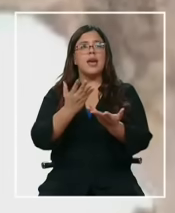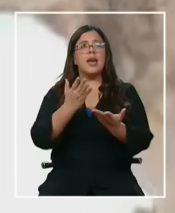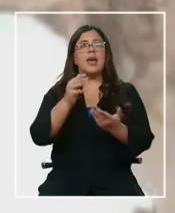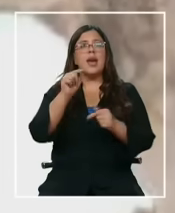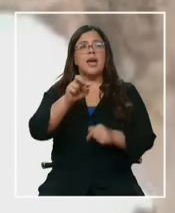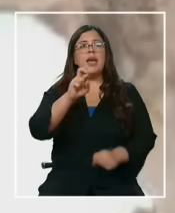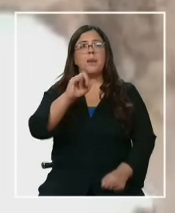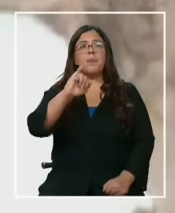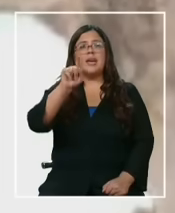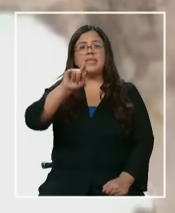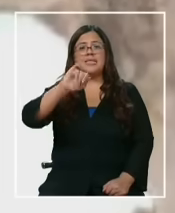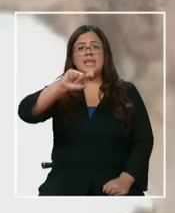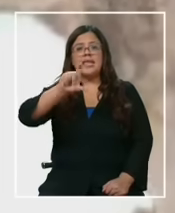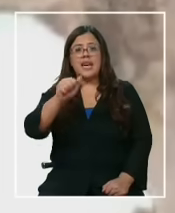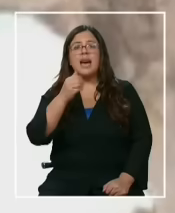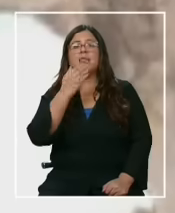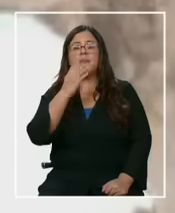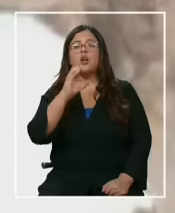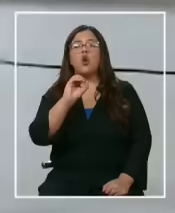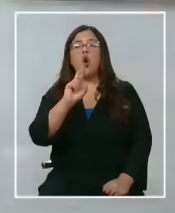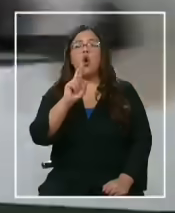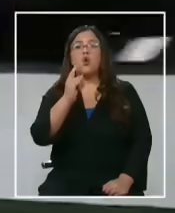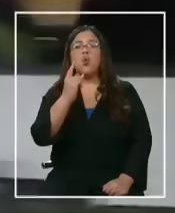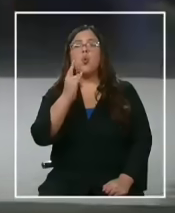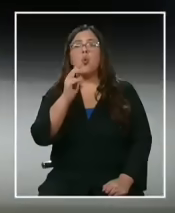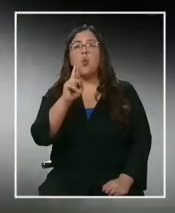ciudades por las que pasó casi